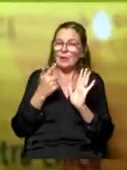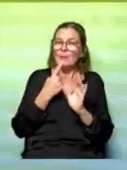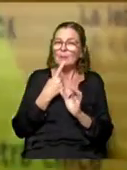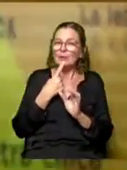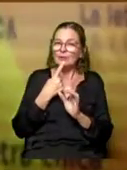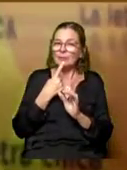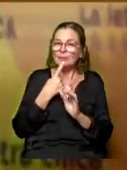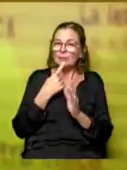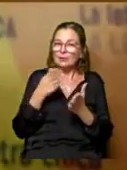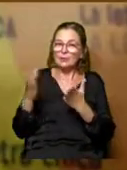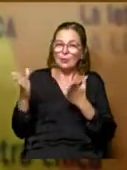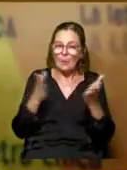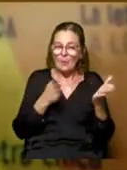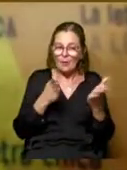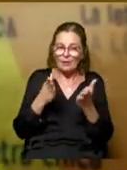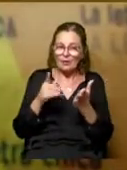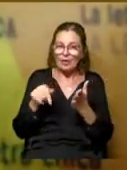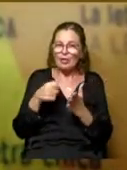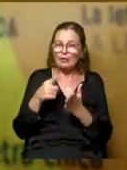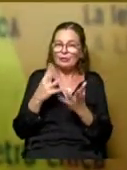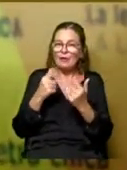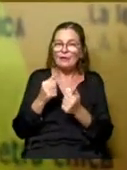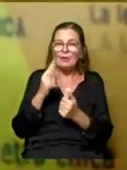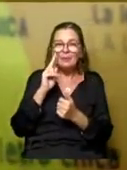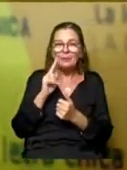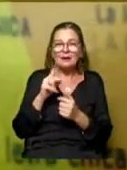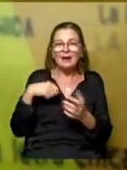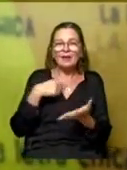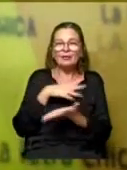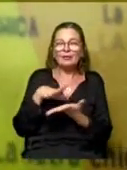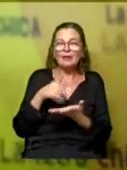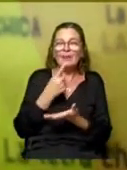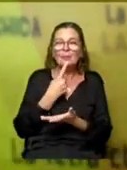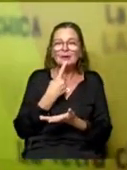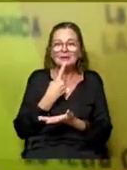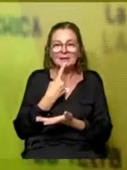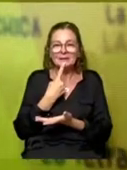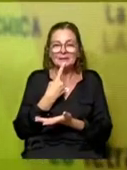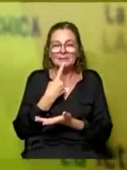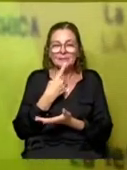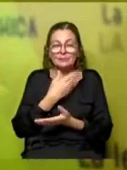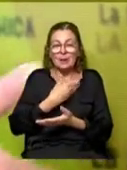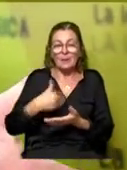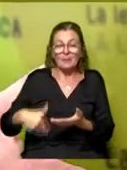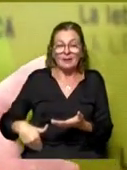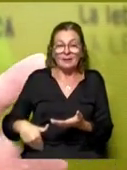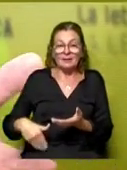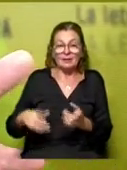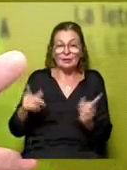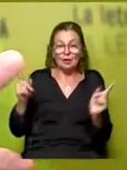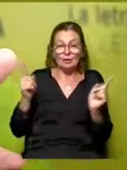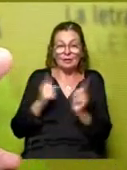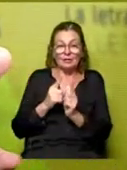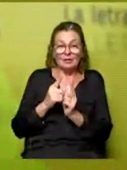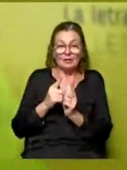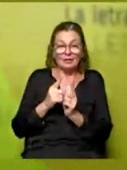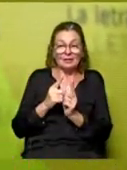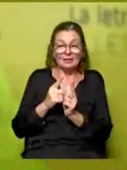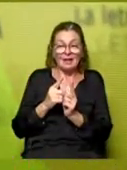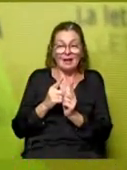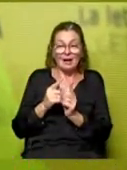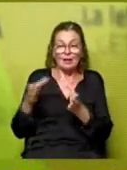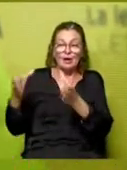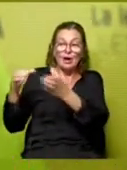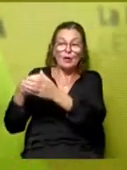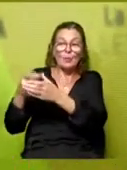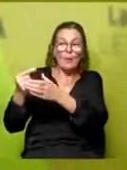hay un rumbo. Esto es un rumbo, es una forma de mirar la sociedad y la política. El presidente lo sintetiza en los Maya Oro. O sea, es un